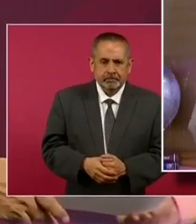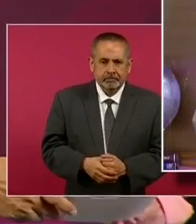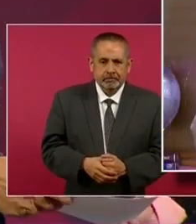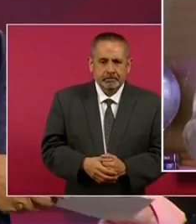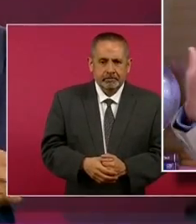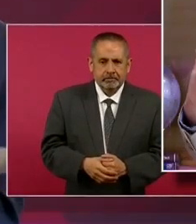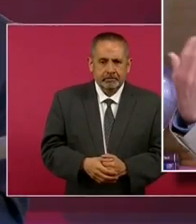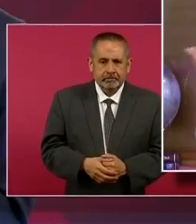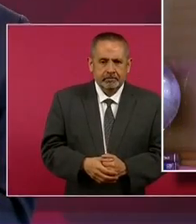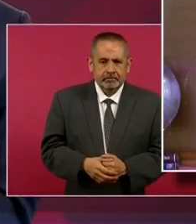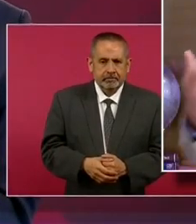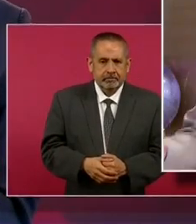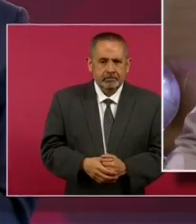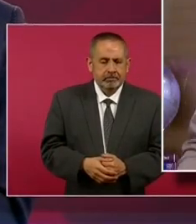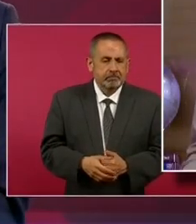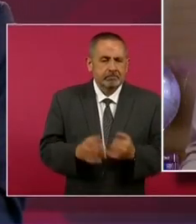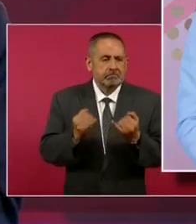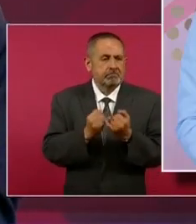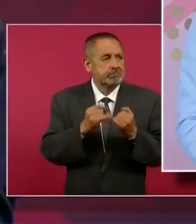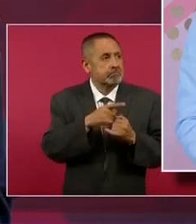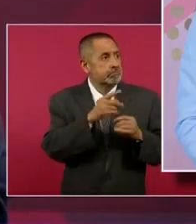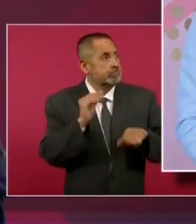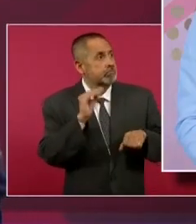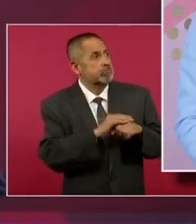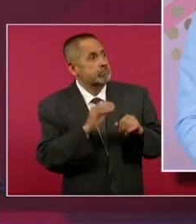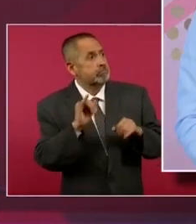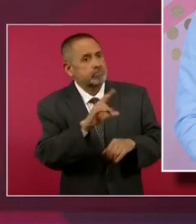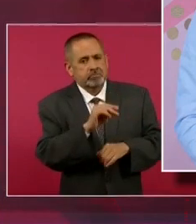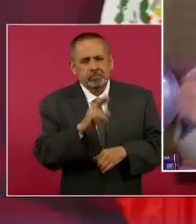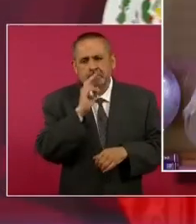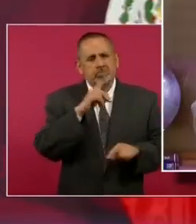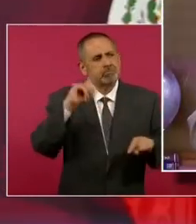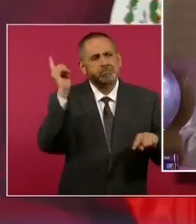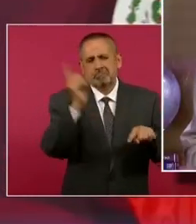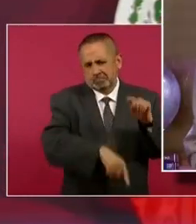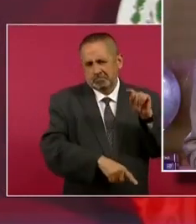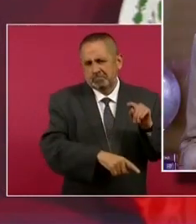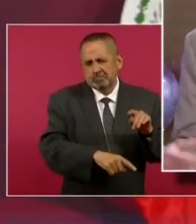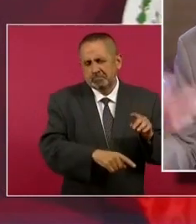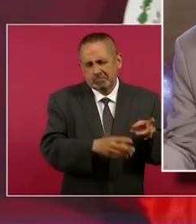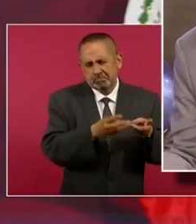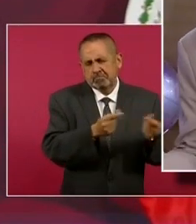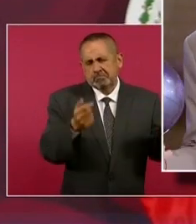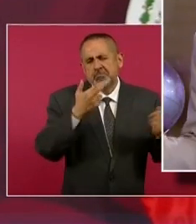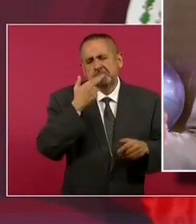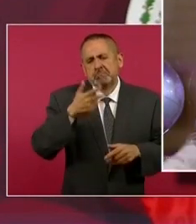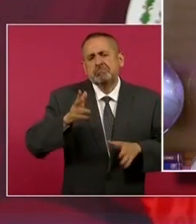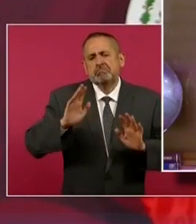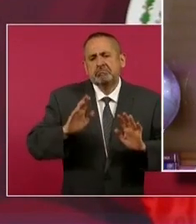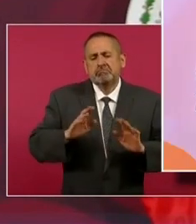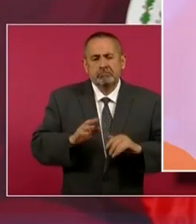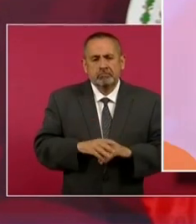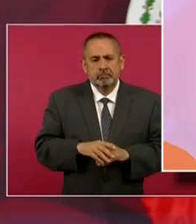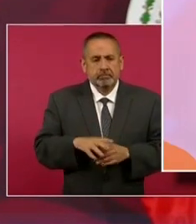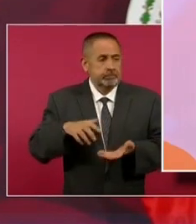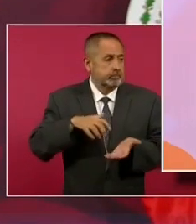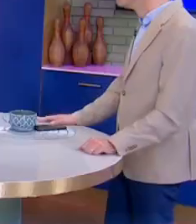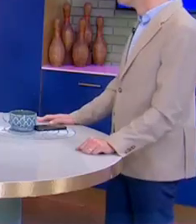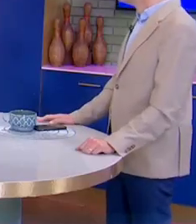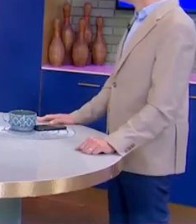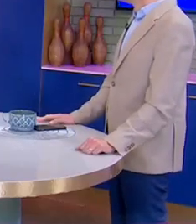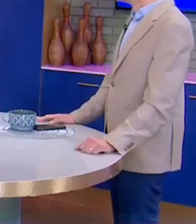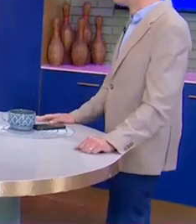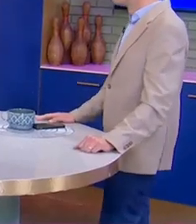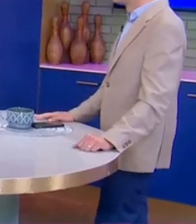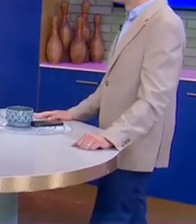de las tranzas tan asquerosas que se hacían. Y muchos dijeron, ya estuvo bueno y por eso vamos a votar por una opción diferente. Exactamente. ¿Qué